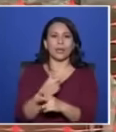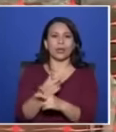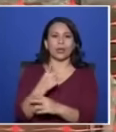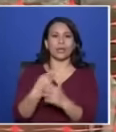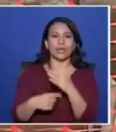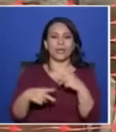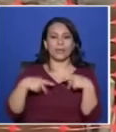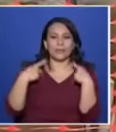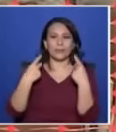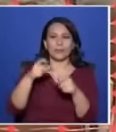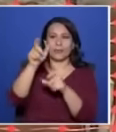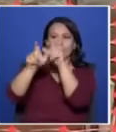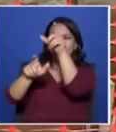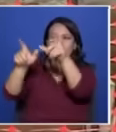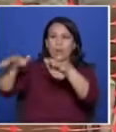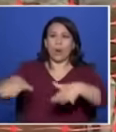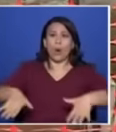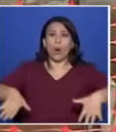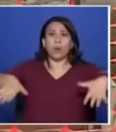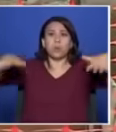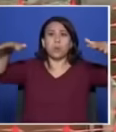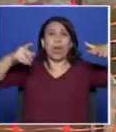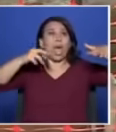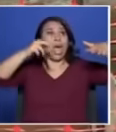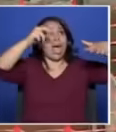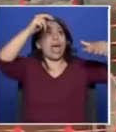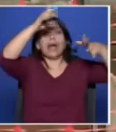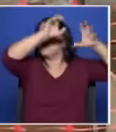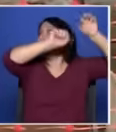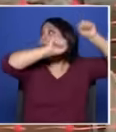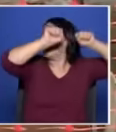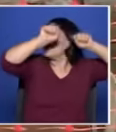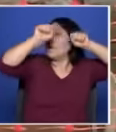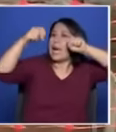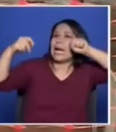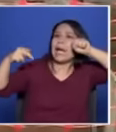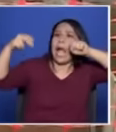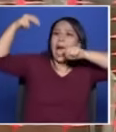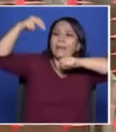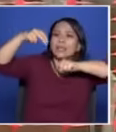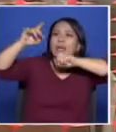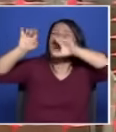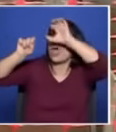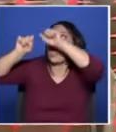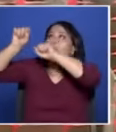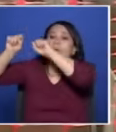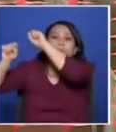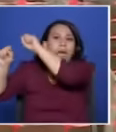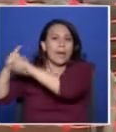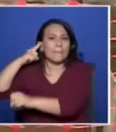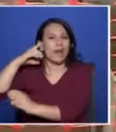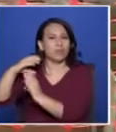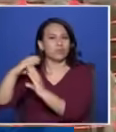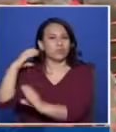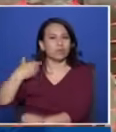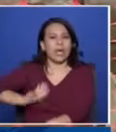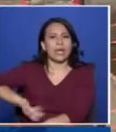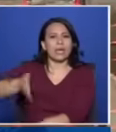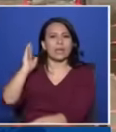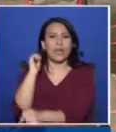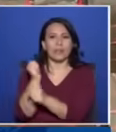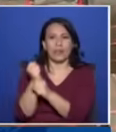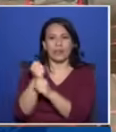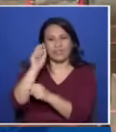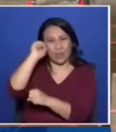vivían estas familias. Muchos tenían que trepar paredes para poder llegar a sus sitios de